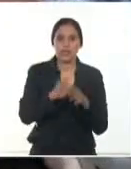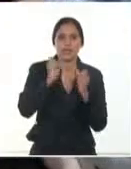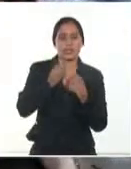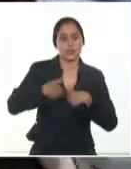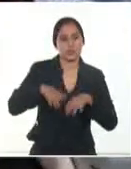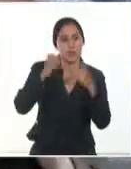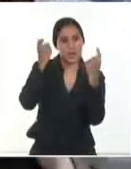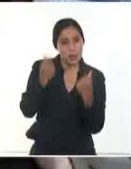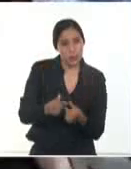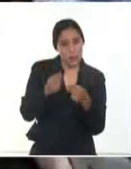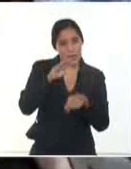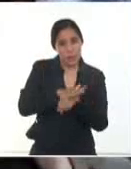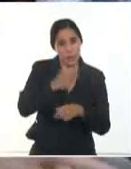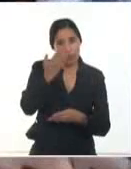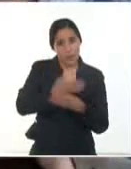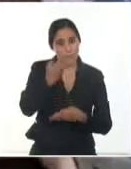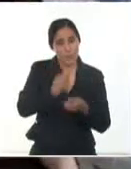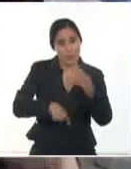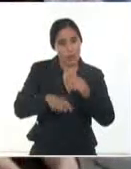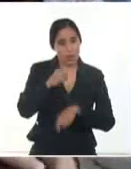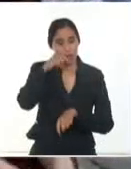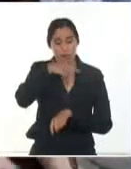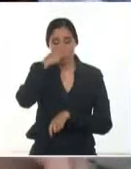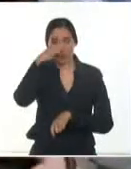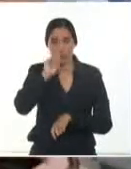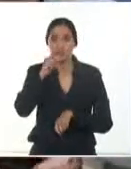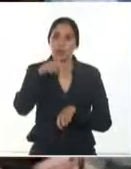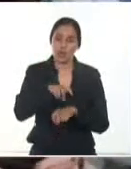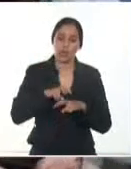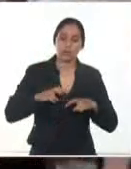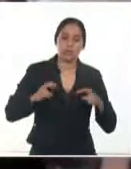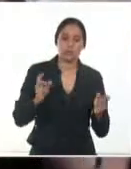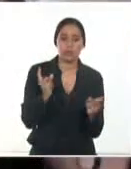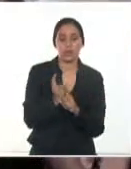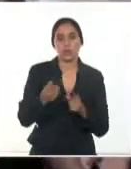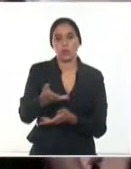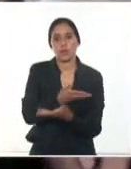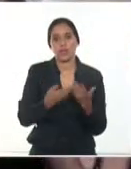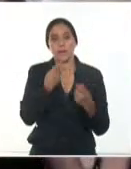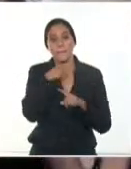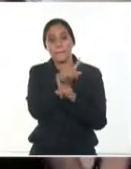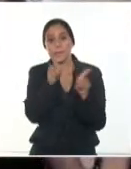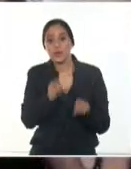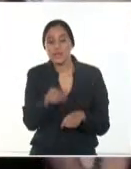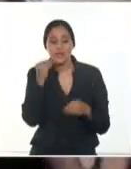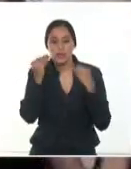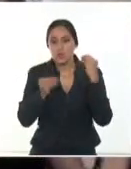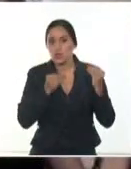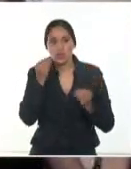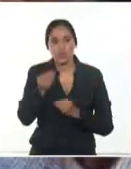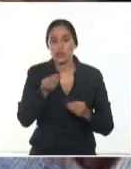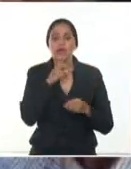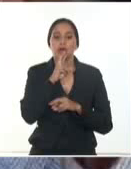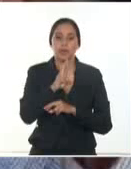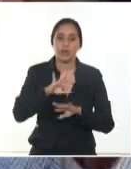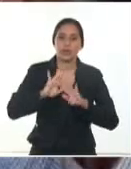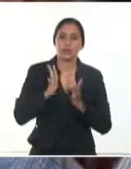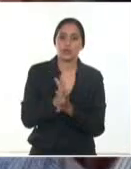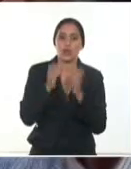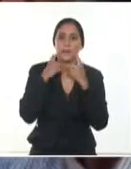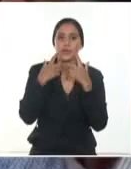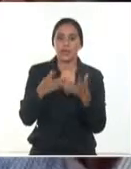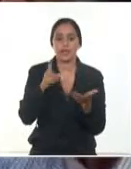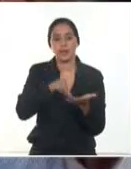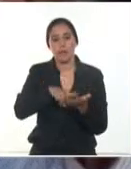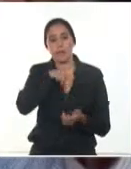el bloqueo. Durante la cita se respondió a las preguntas y preocupaciones de los estudiantes y sus padres